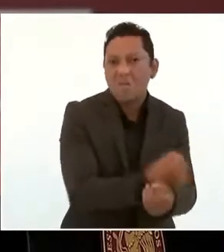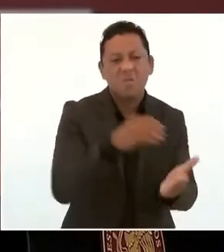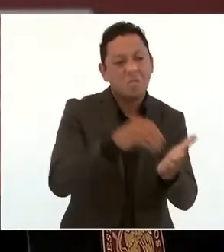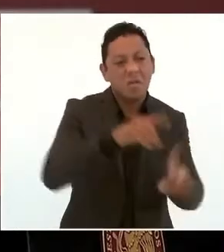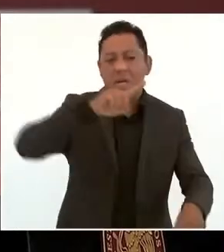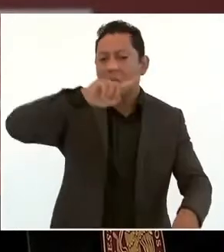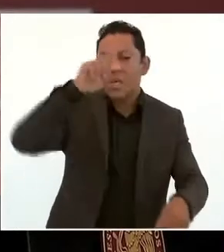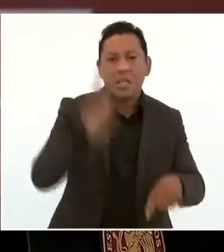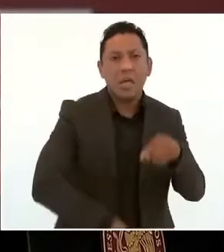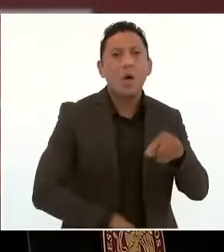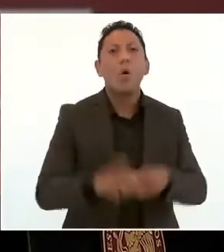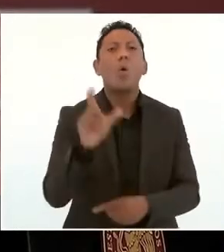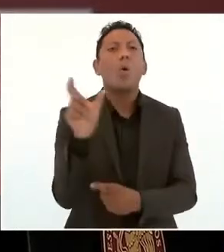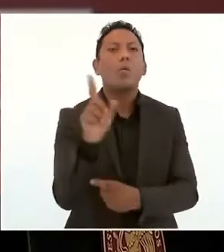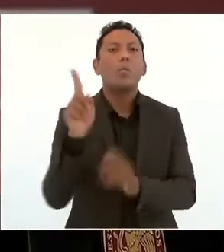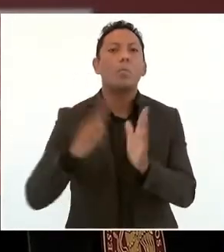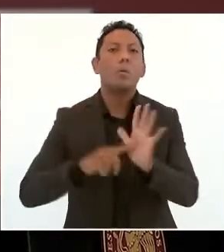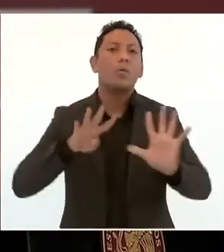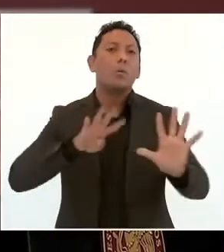1914.